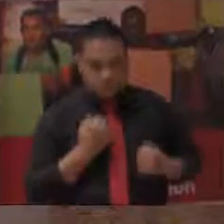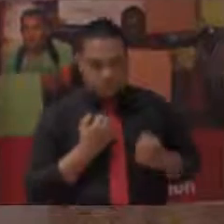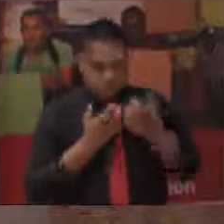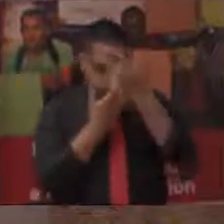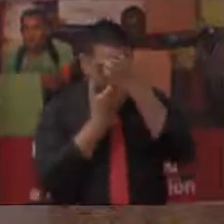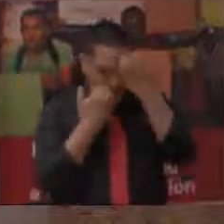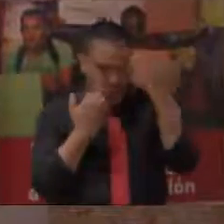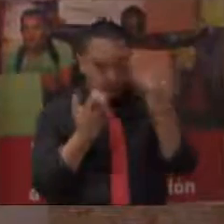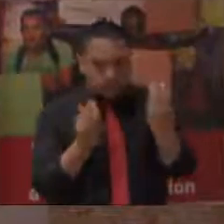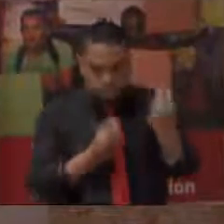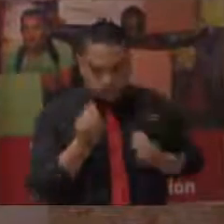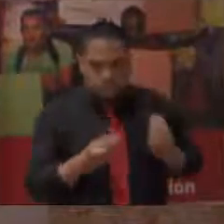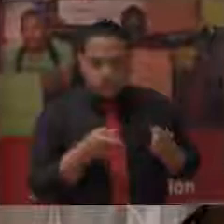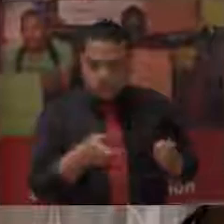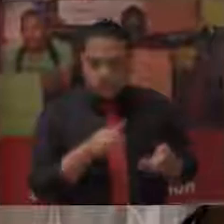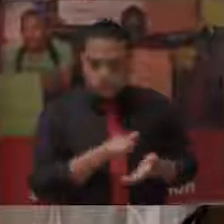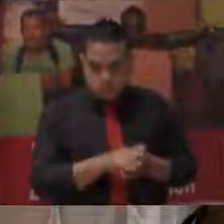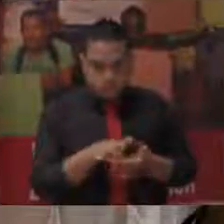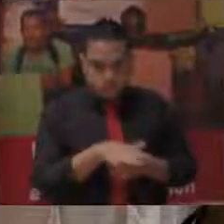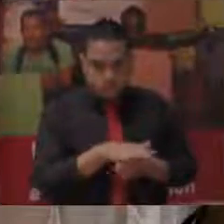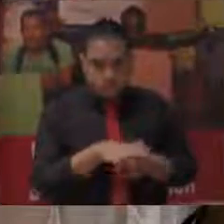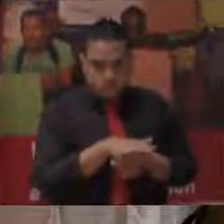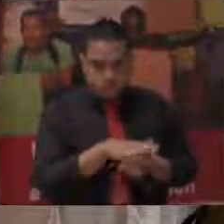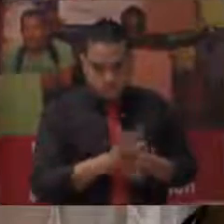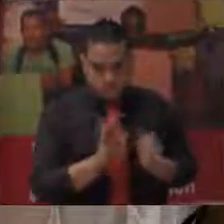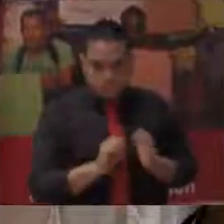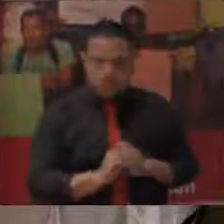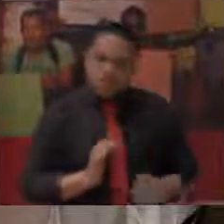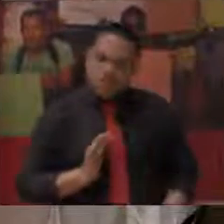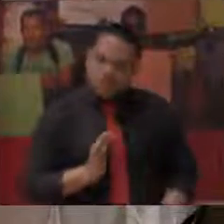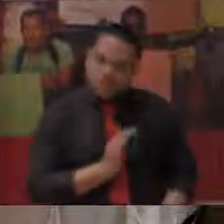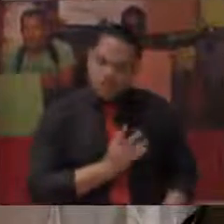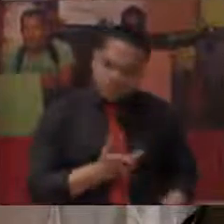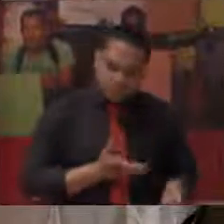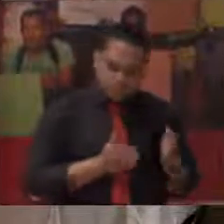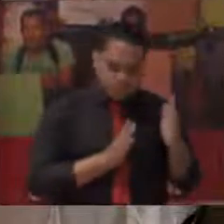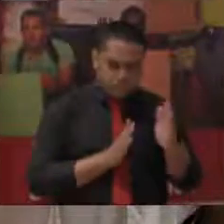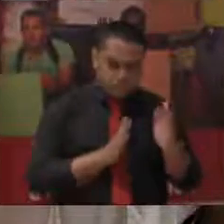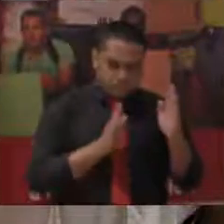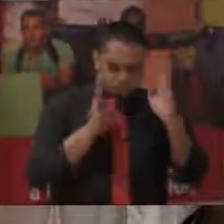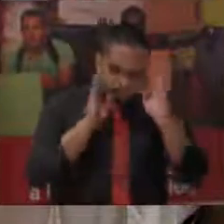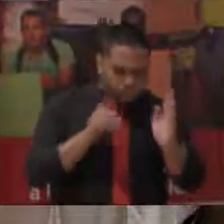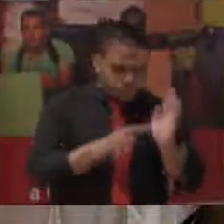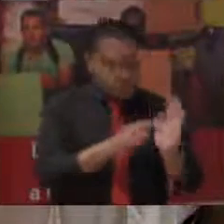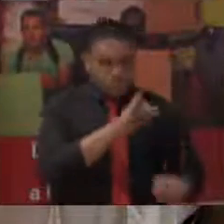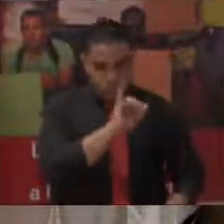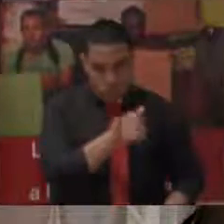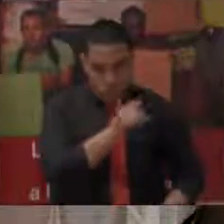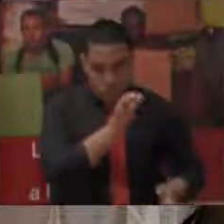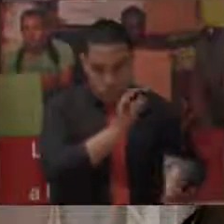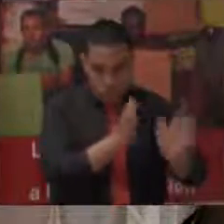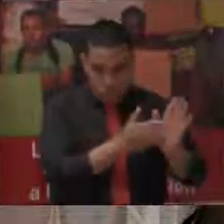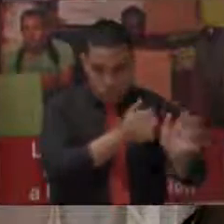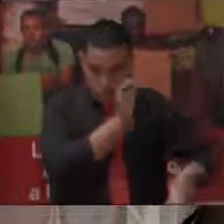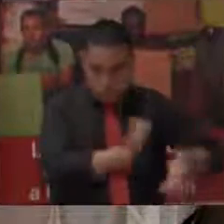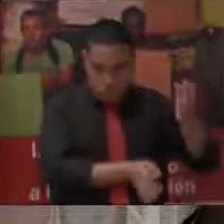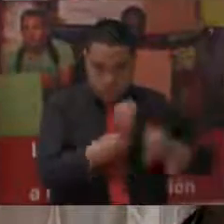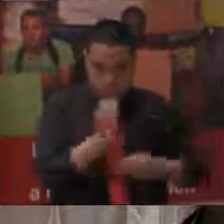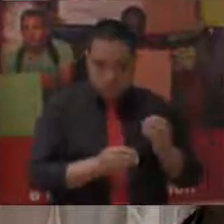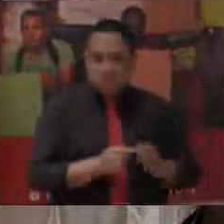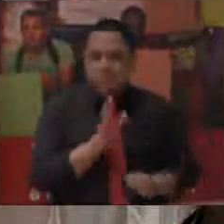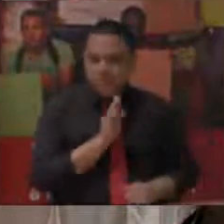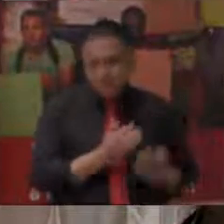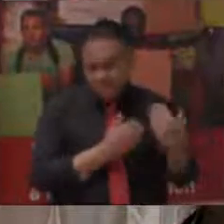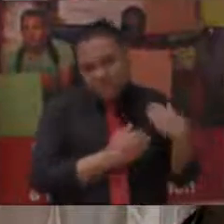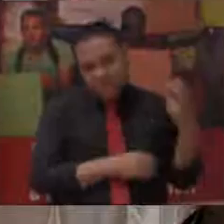salido en esta condición. El tratamiento judicial, por supuesto que corresponde a la